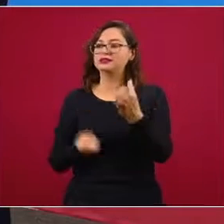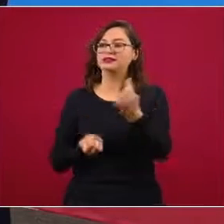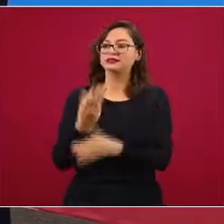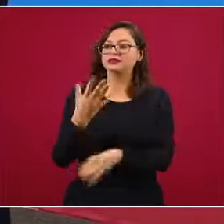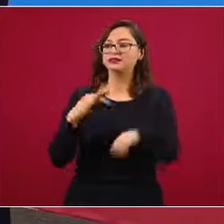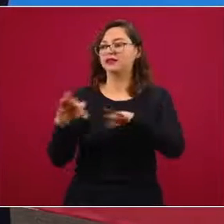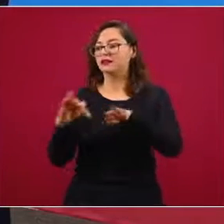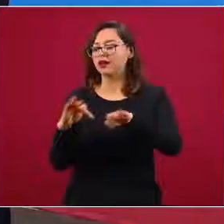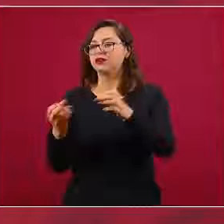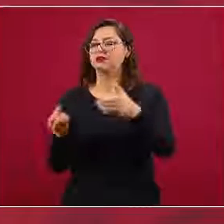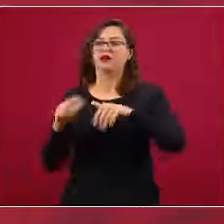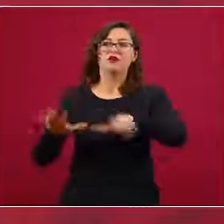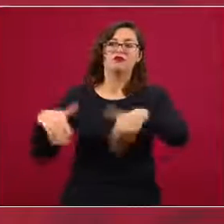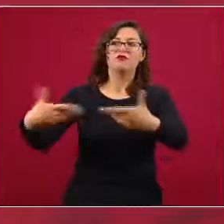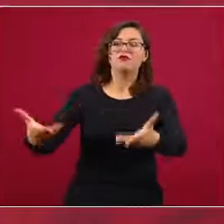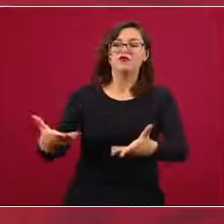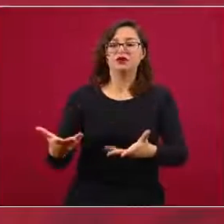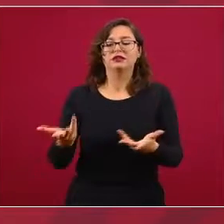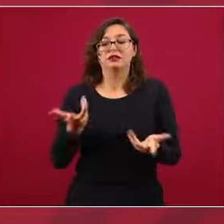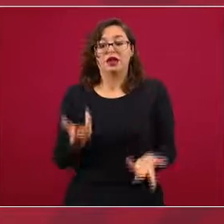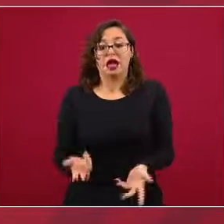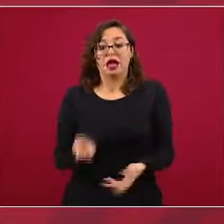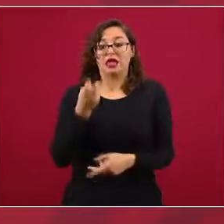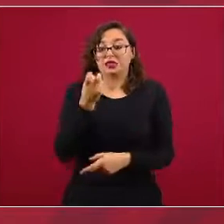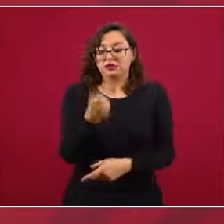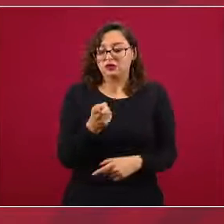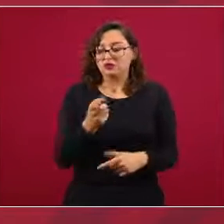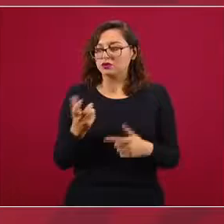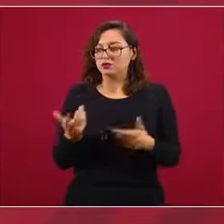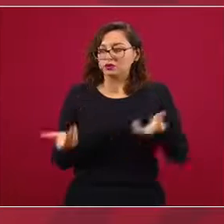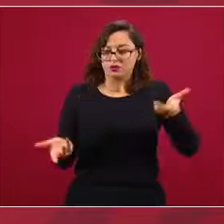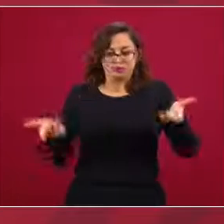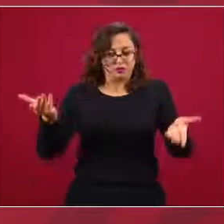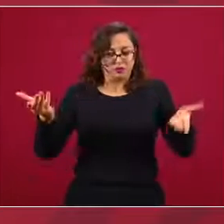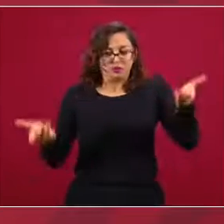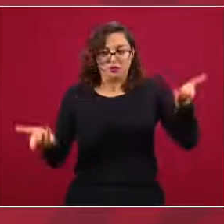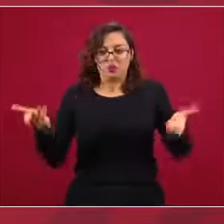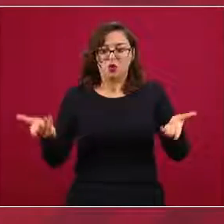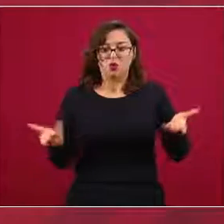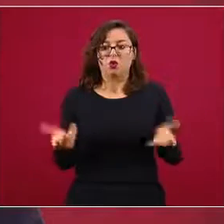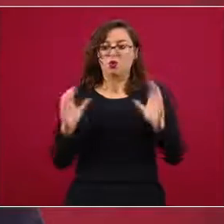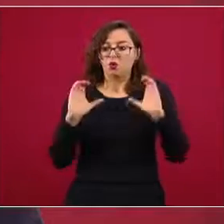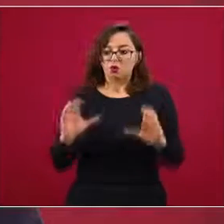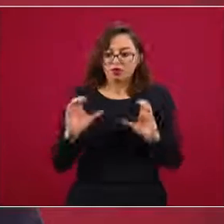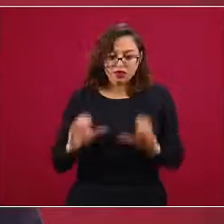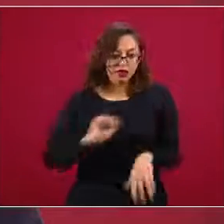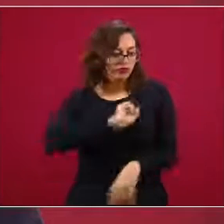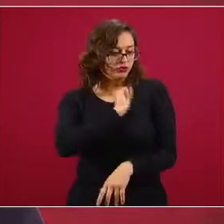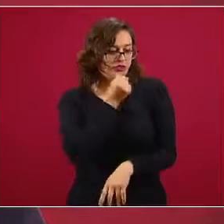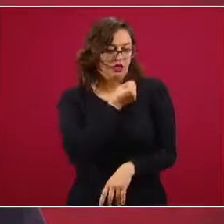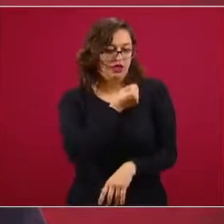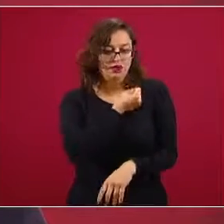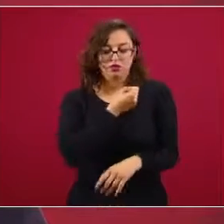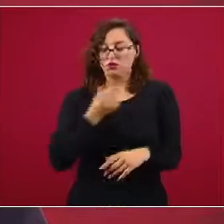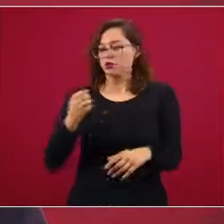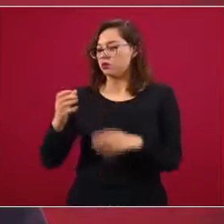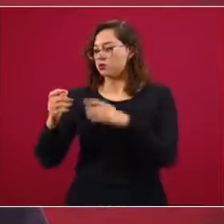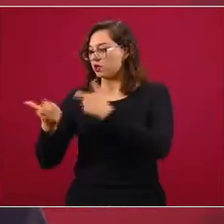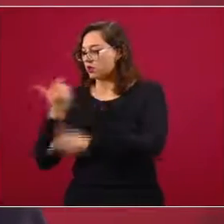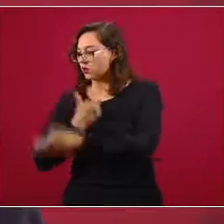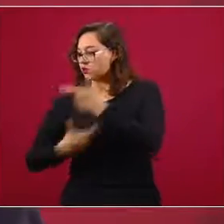público. Para lograr hacerlo en una forma segura, tenemos que estar todo el tiempo revisando estos